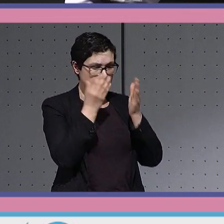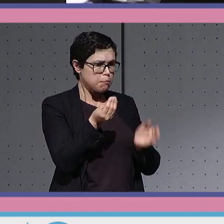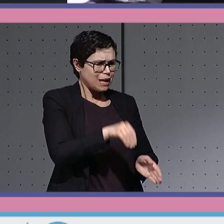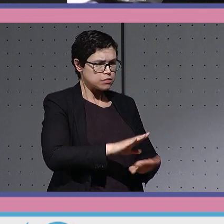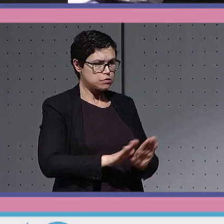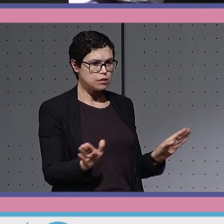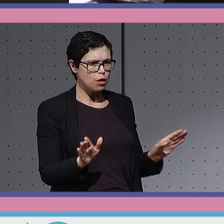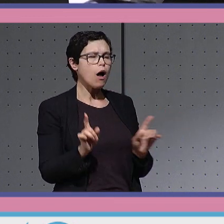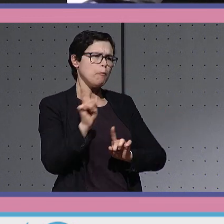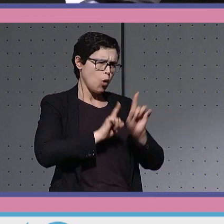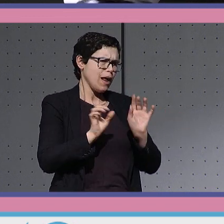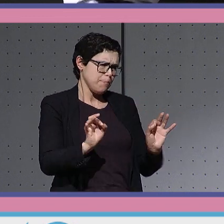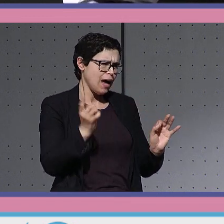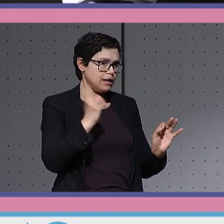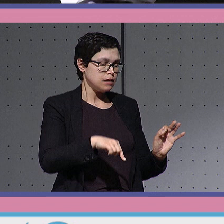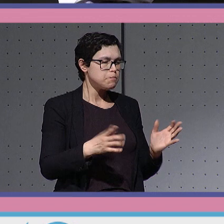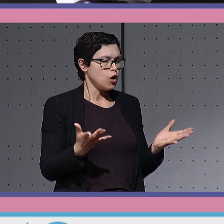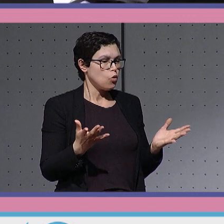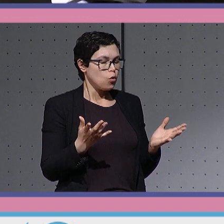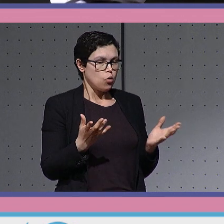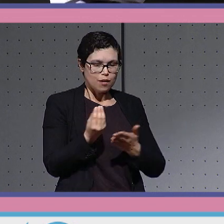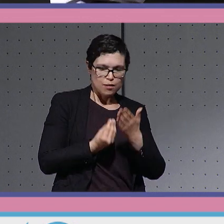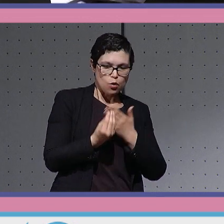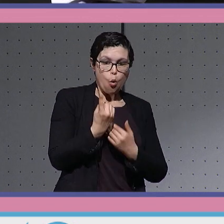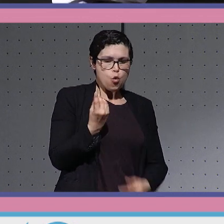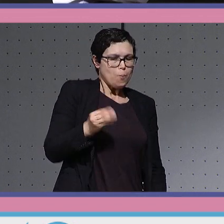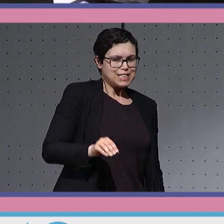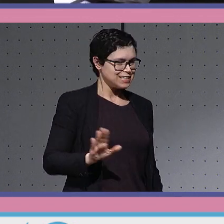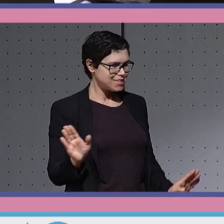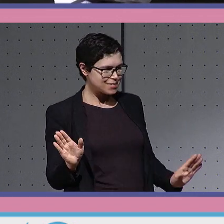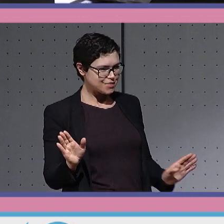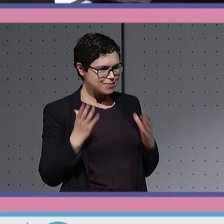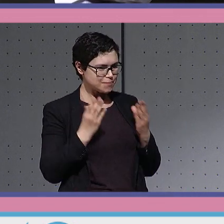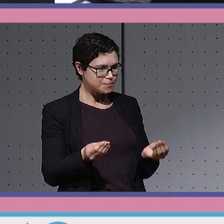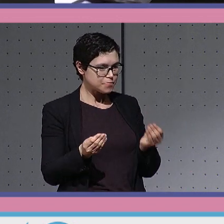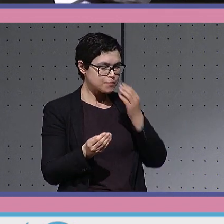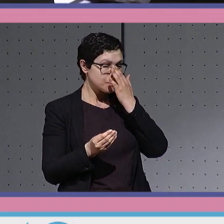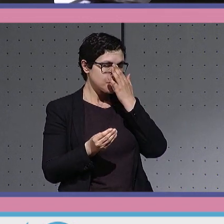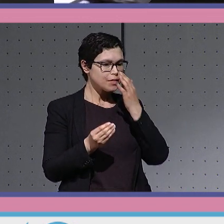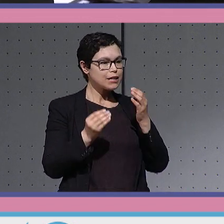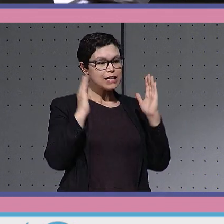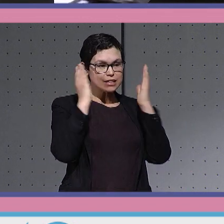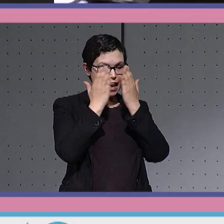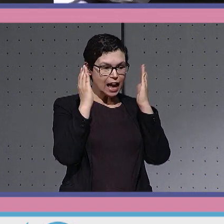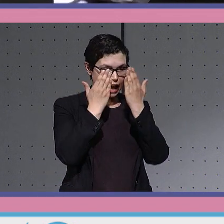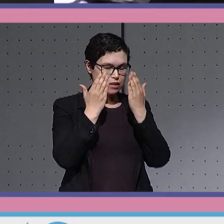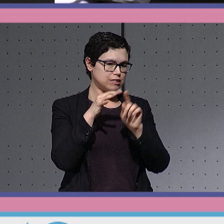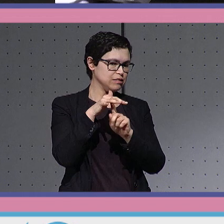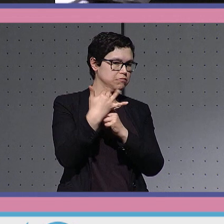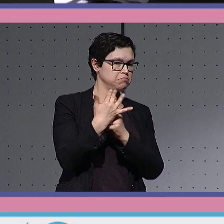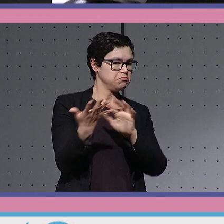problema, lógicamente, pero que entendáis que en el 60% de los casos de TEA, sobre todo aquel no